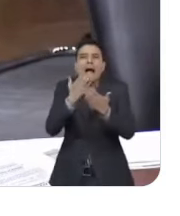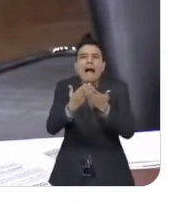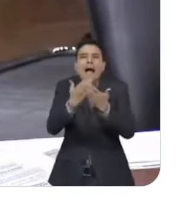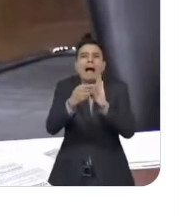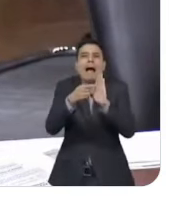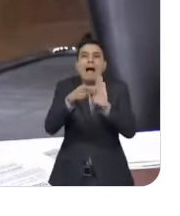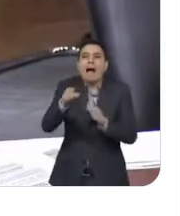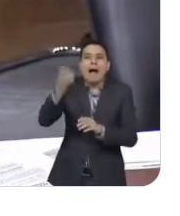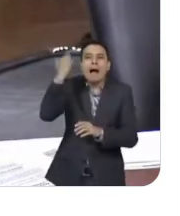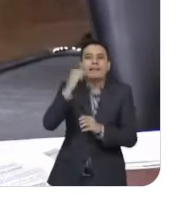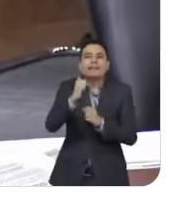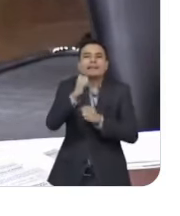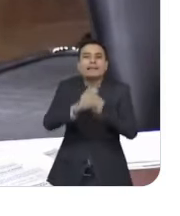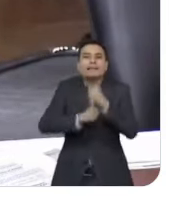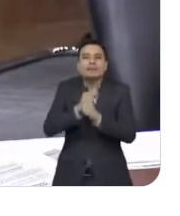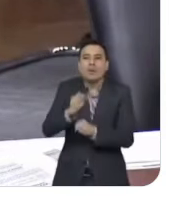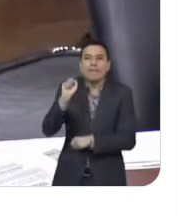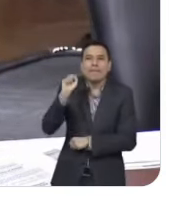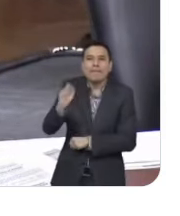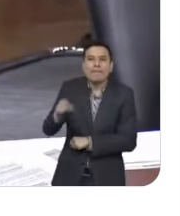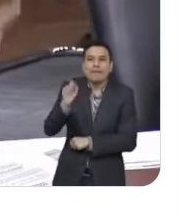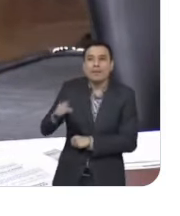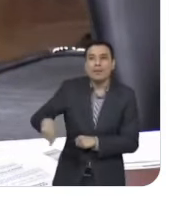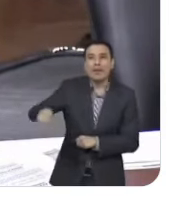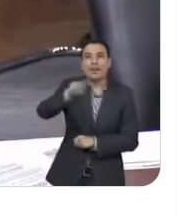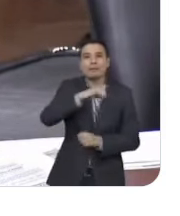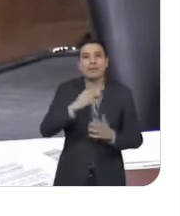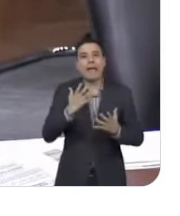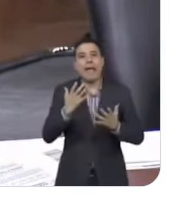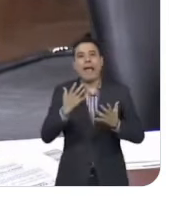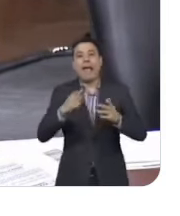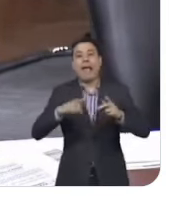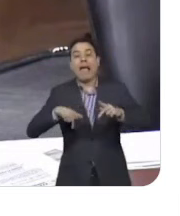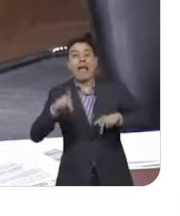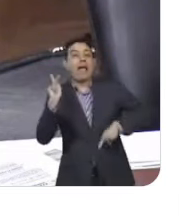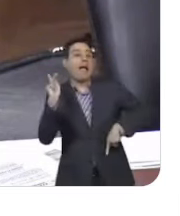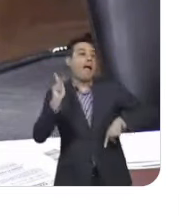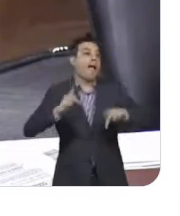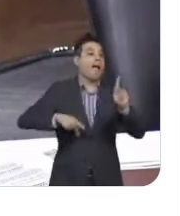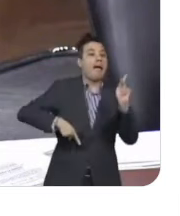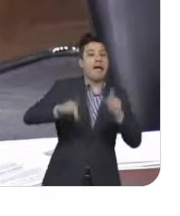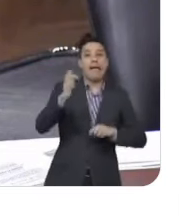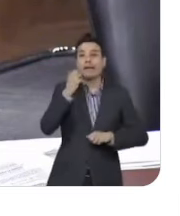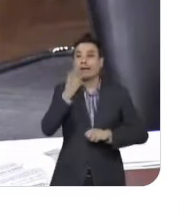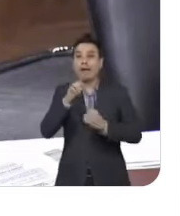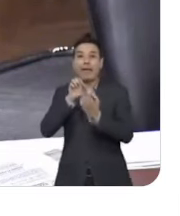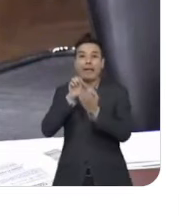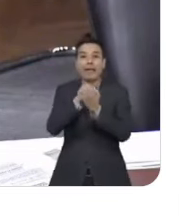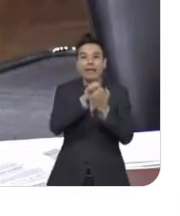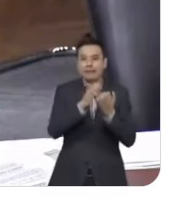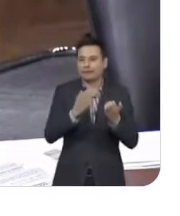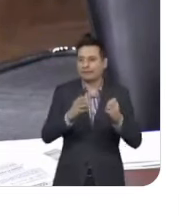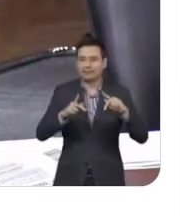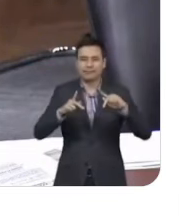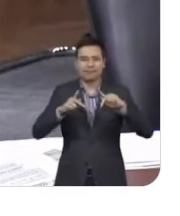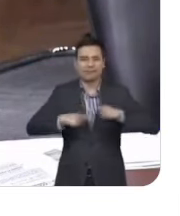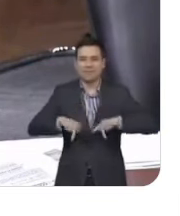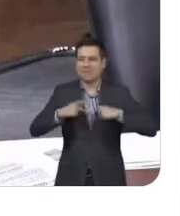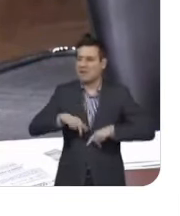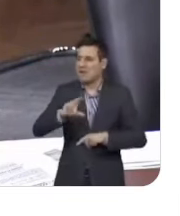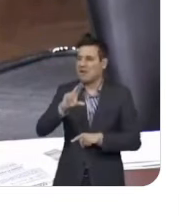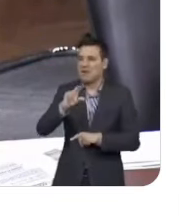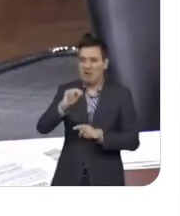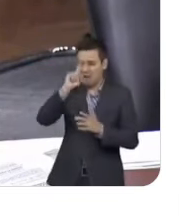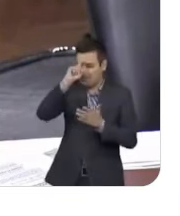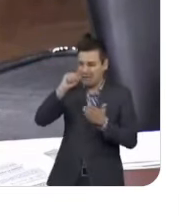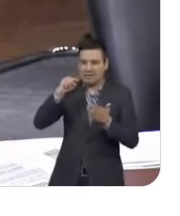decir algo más de los programas sociales porque nadie le va a creer amigos de politiquero noticias les agradezco su compañía en